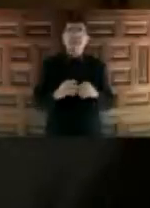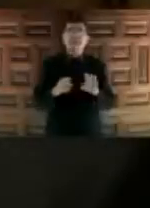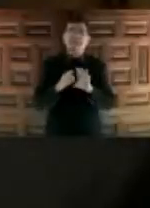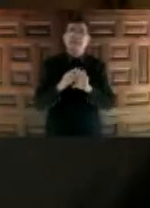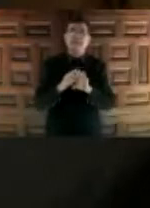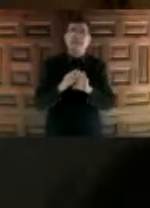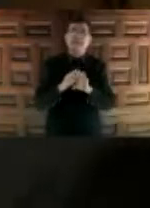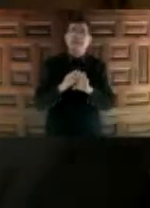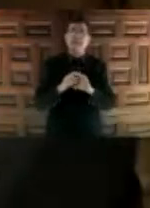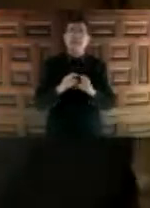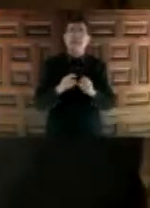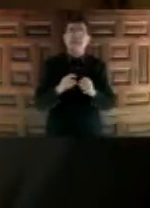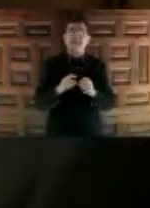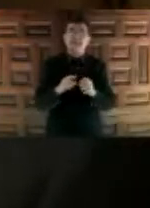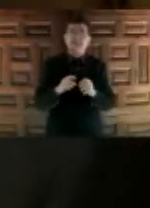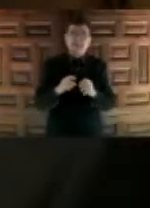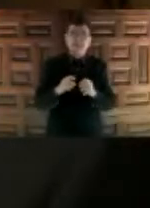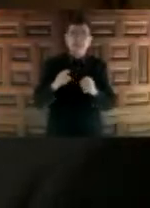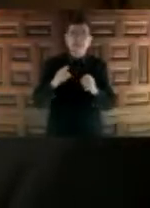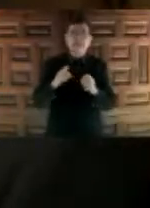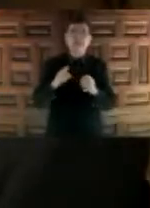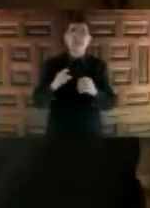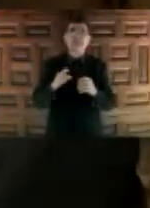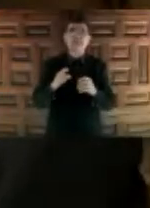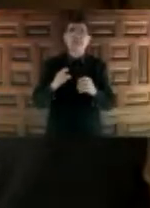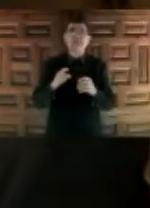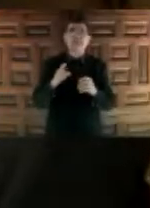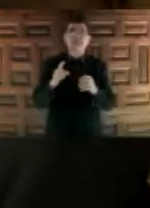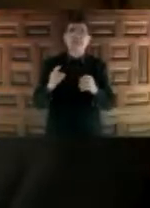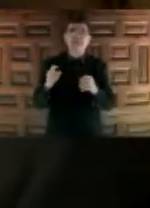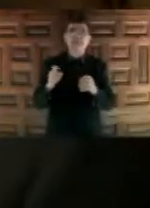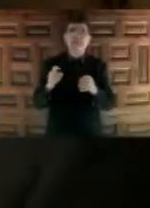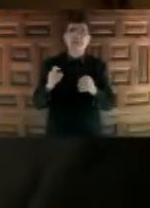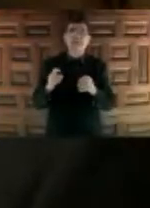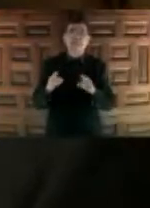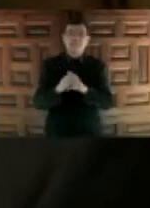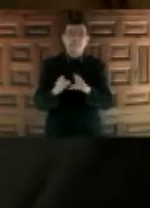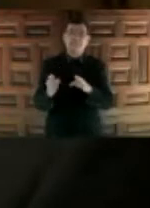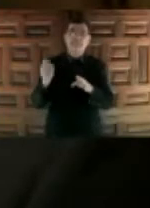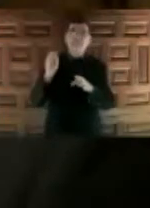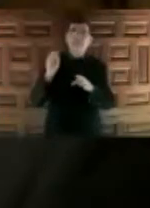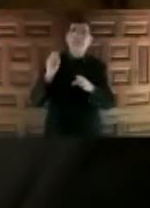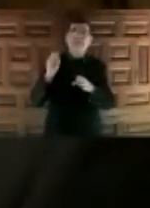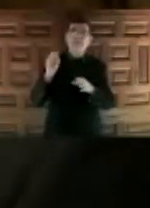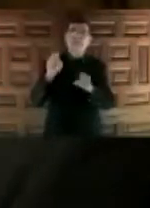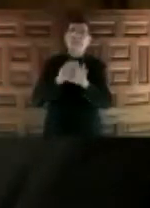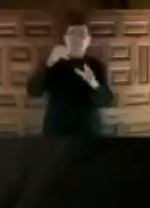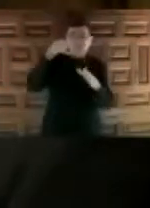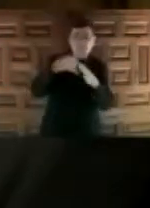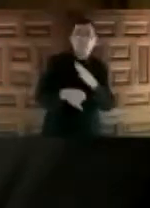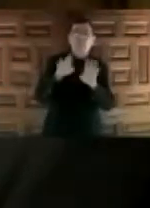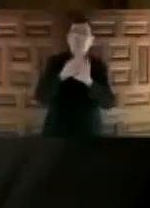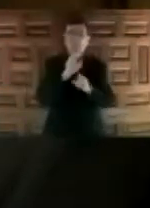última parte de su intervención el doctor Germán respecto a la cuestión de la ausencia del fondo